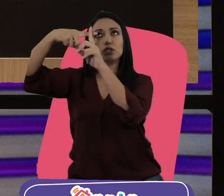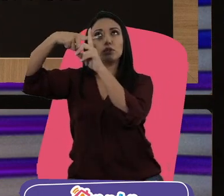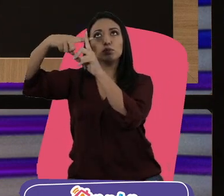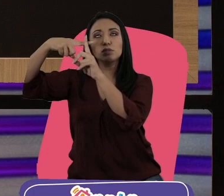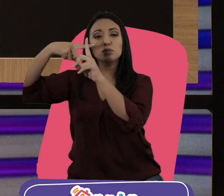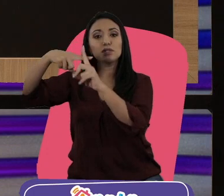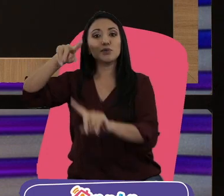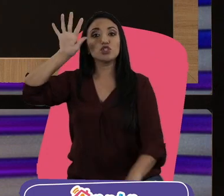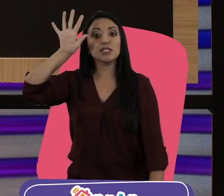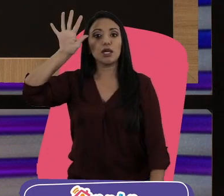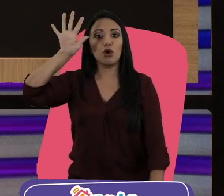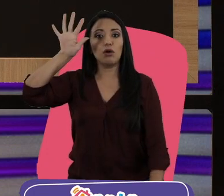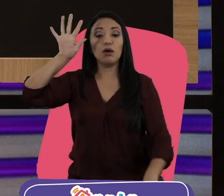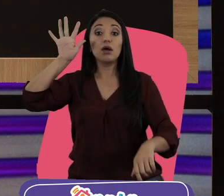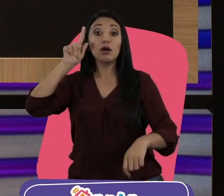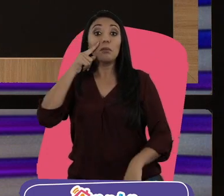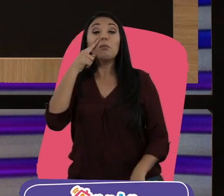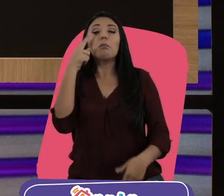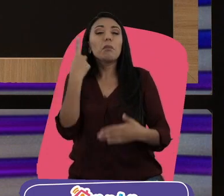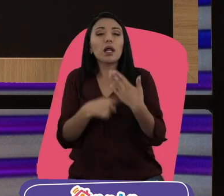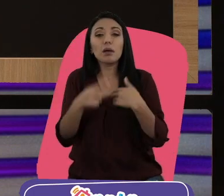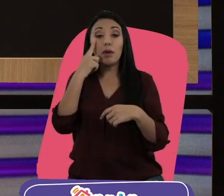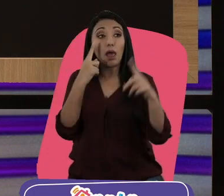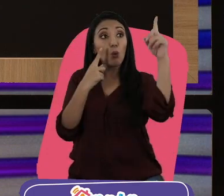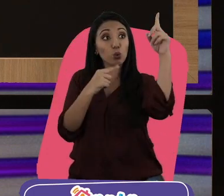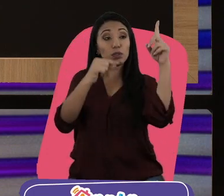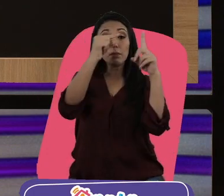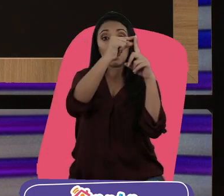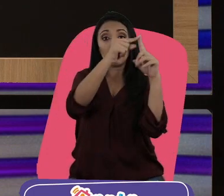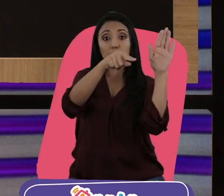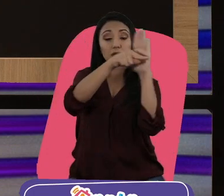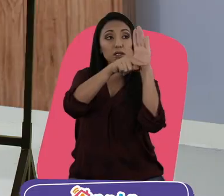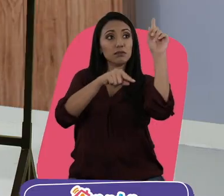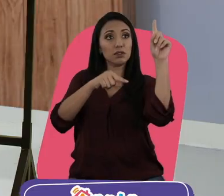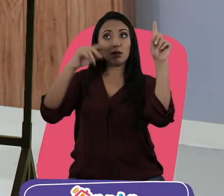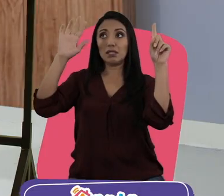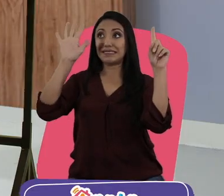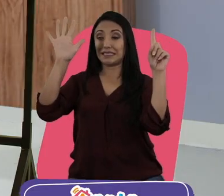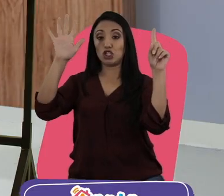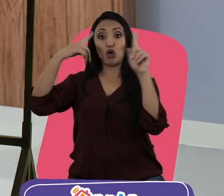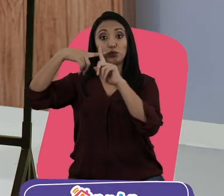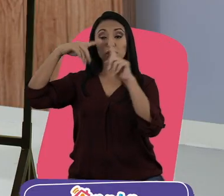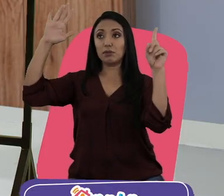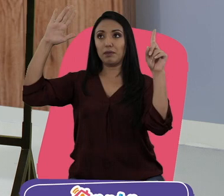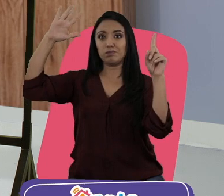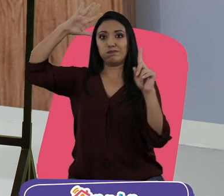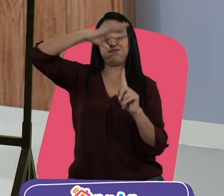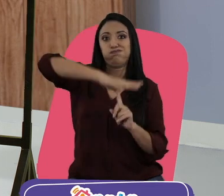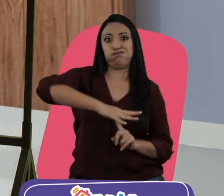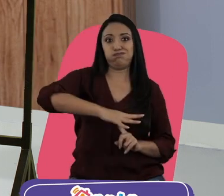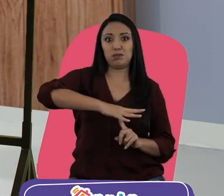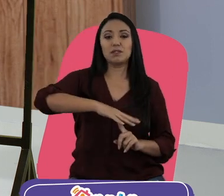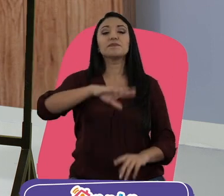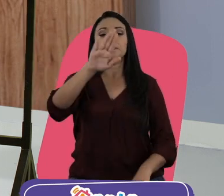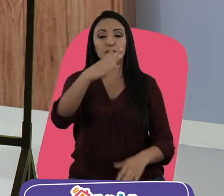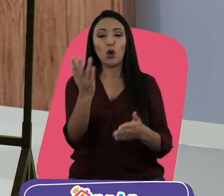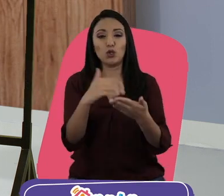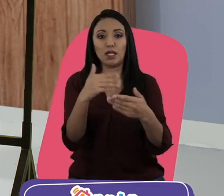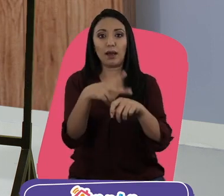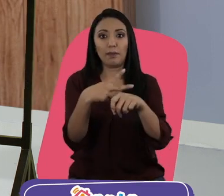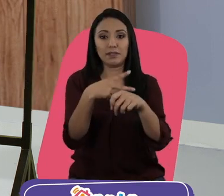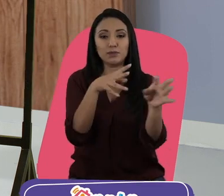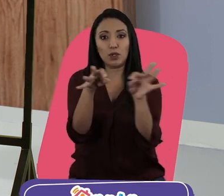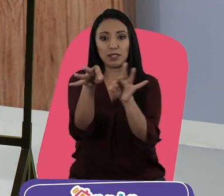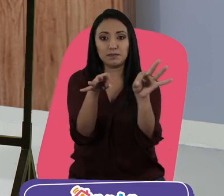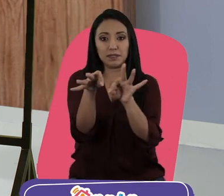que contrarresten esta palabra negativa. Te lo voy a volver a repetir para que hagas este ejercicio en casa.